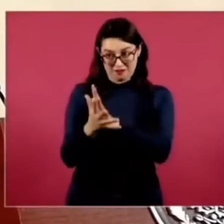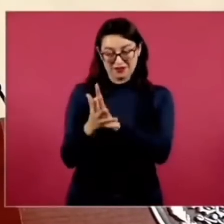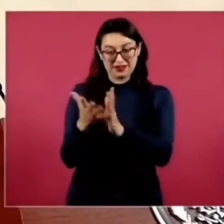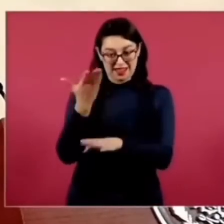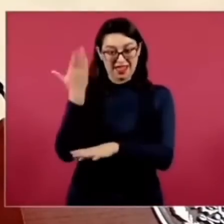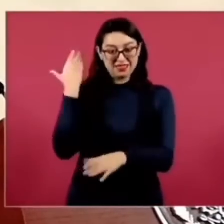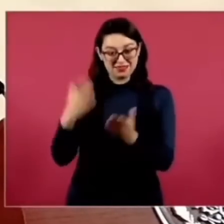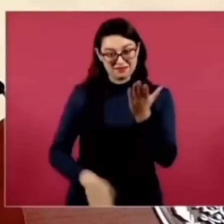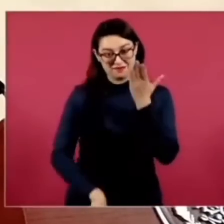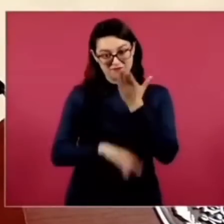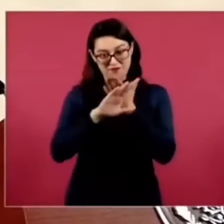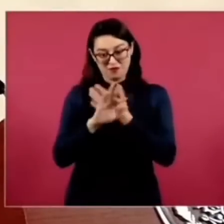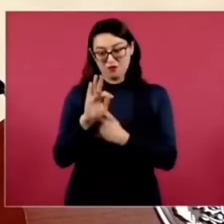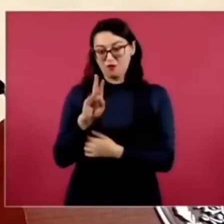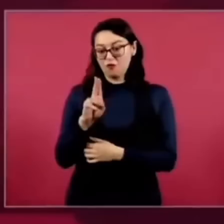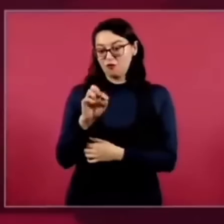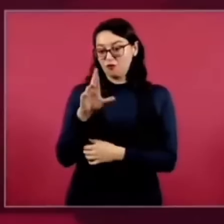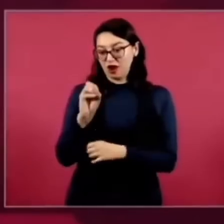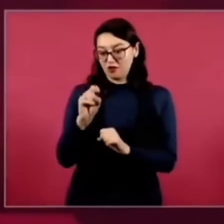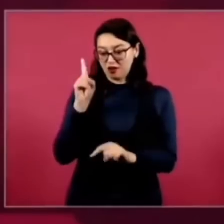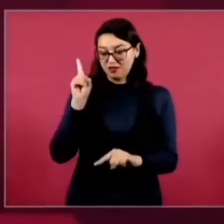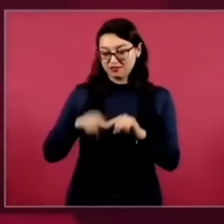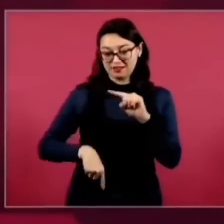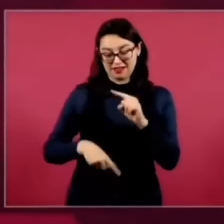Me desaforaron